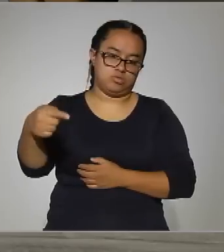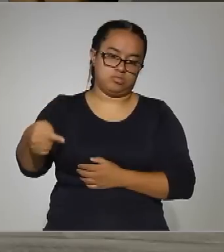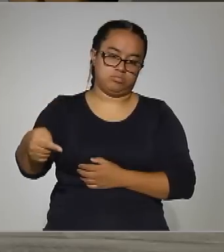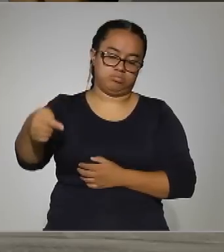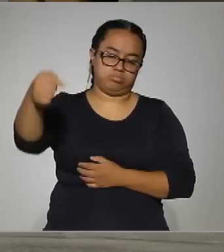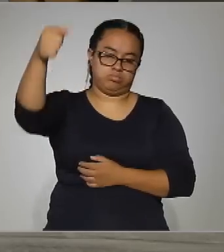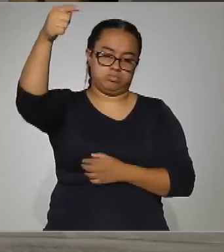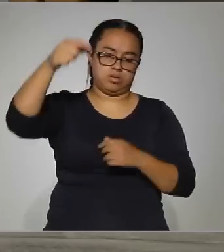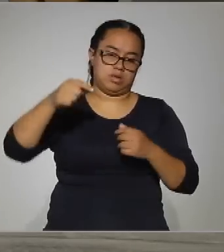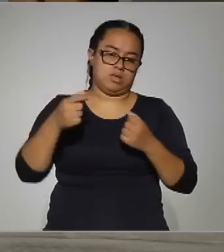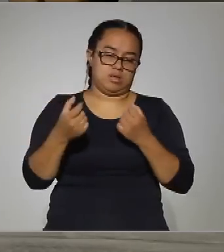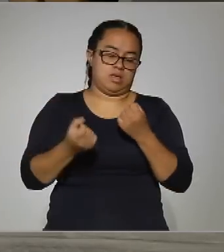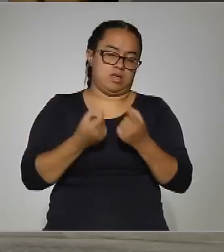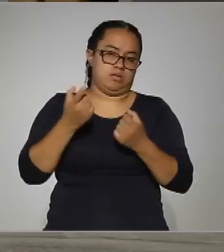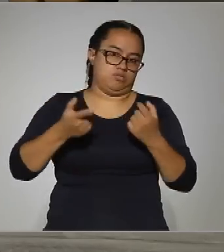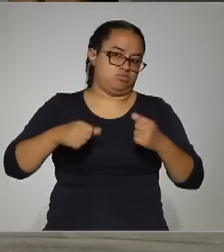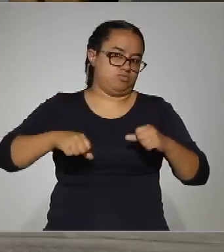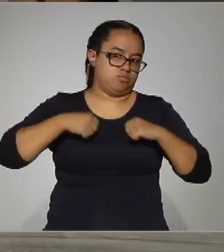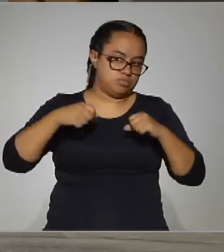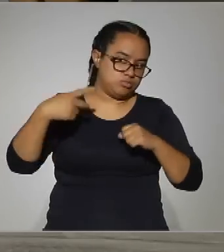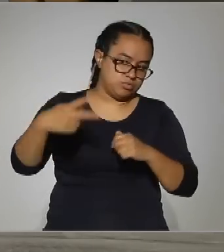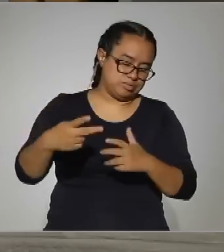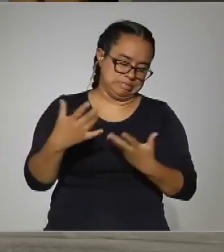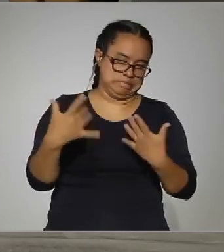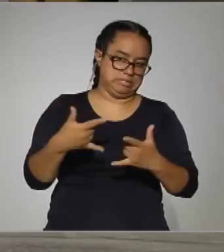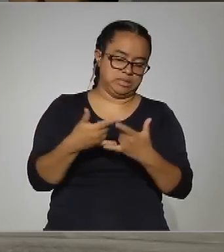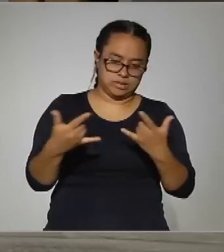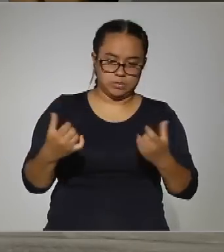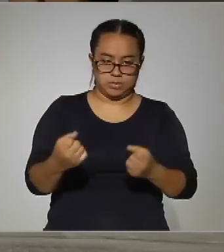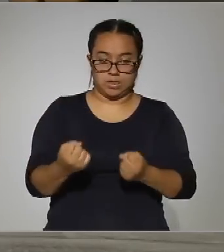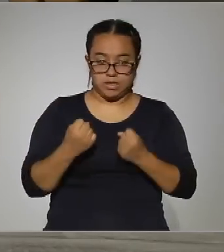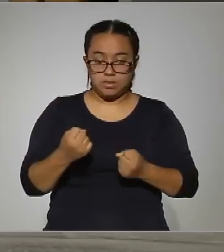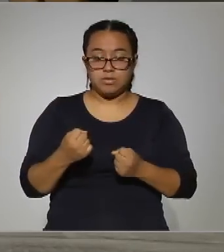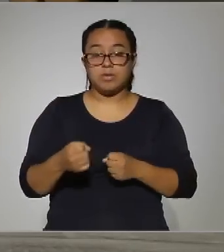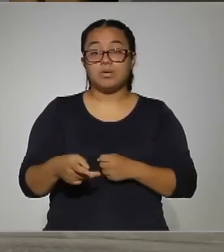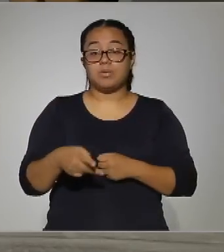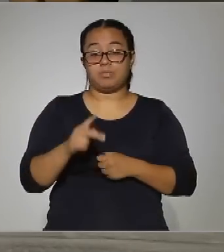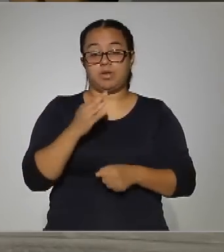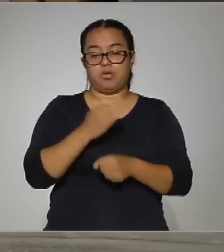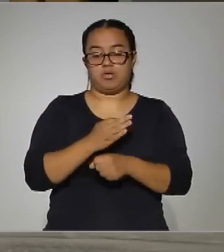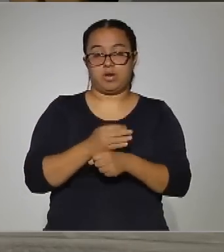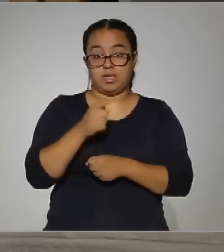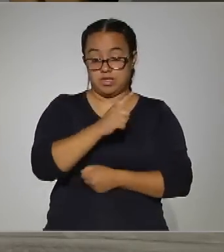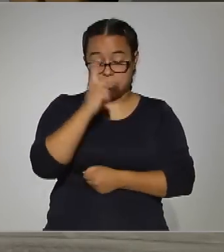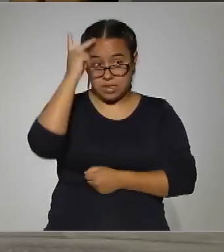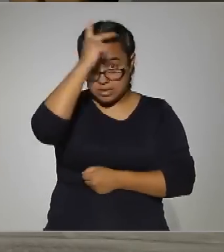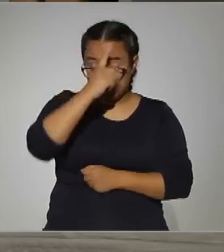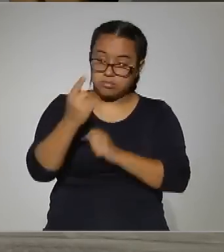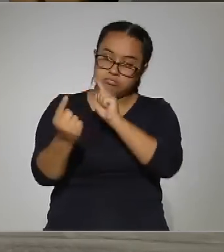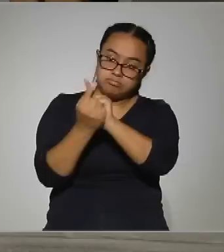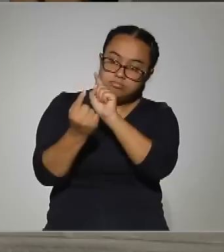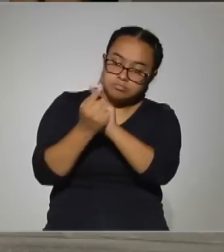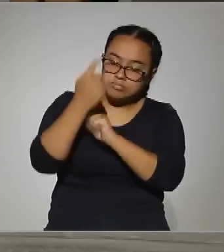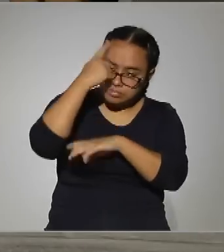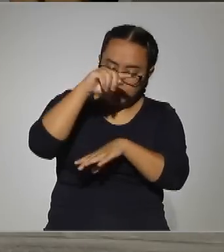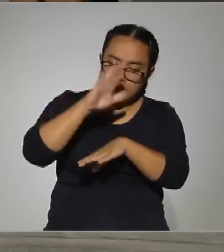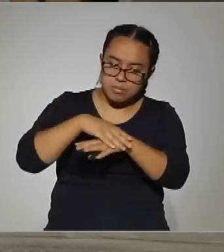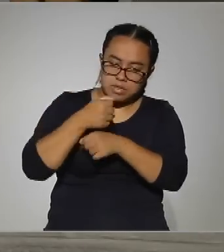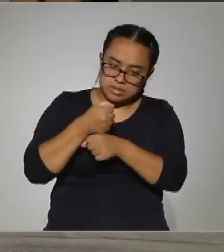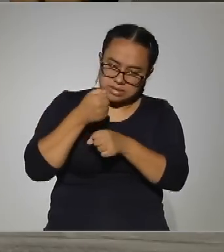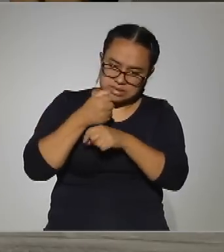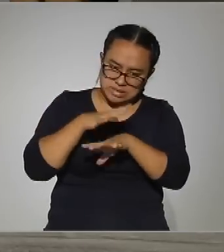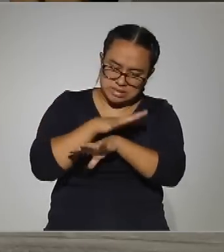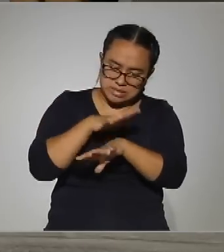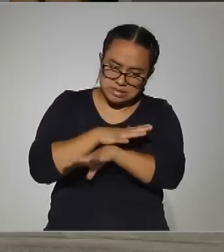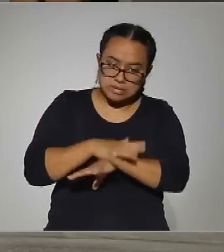durante algunas cosas bastante fuertes. Qué bueno que esté en un espacio analítico para poder trabajar todo eso. Sin embargo, es esto